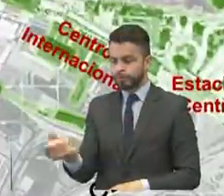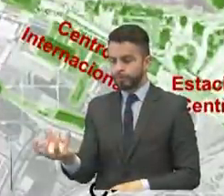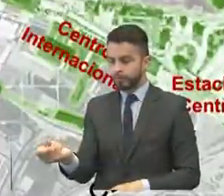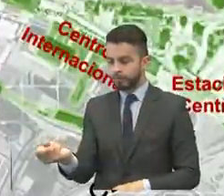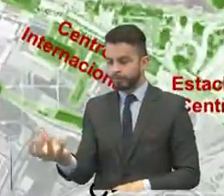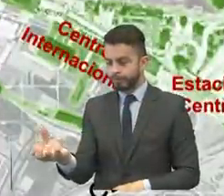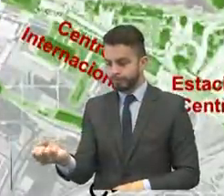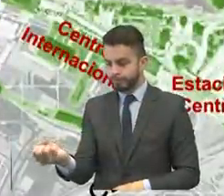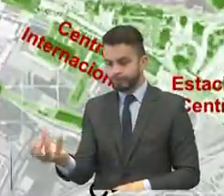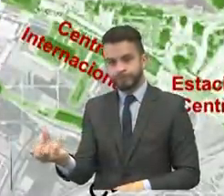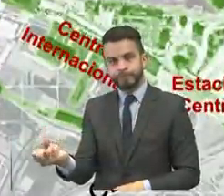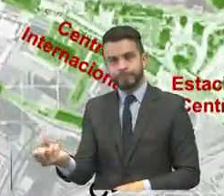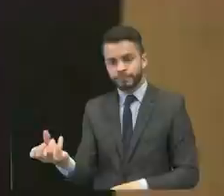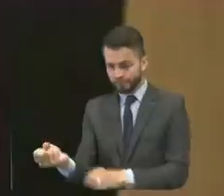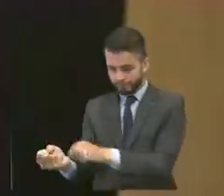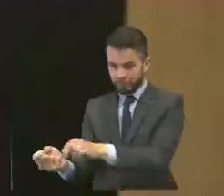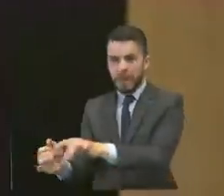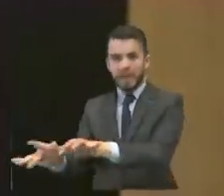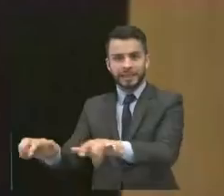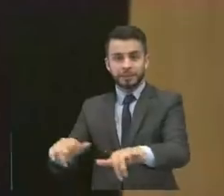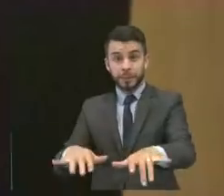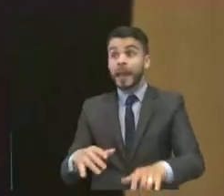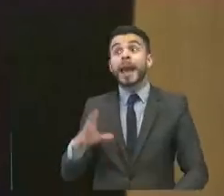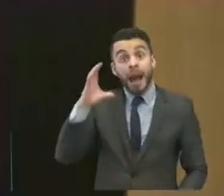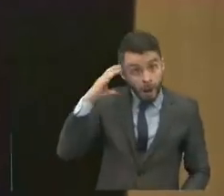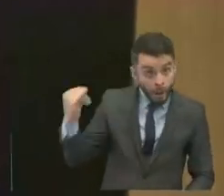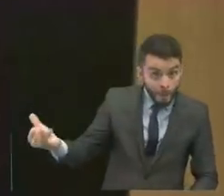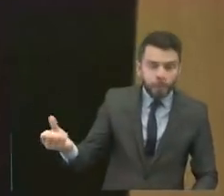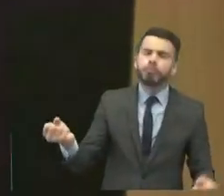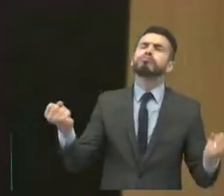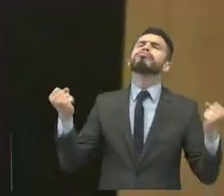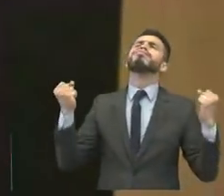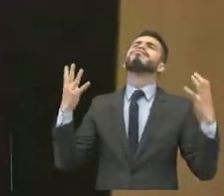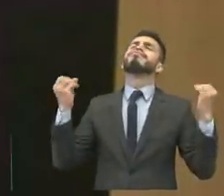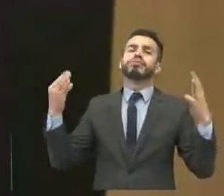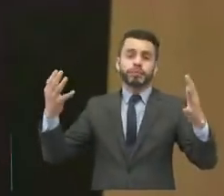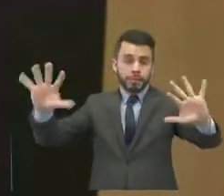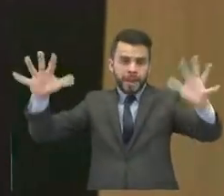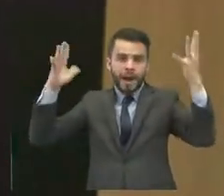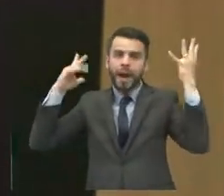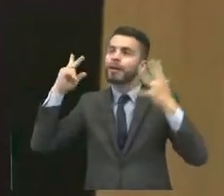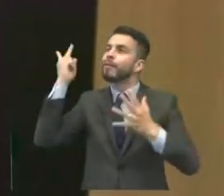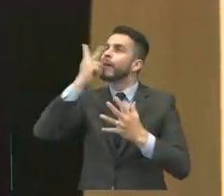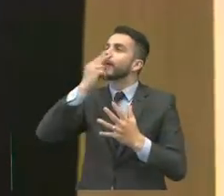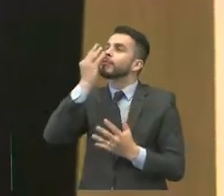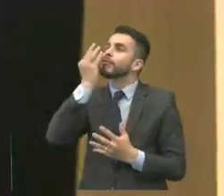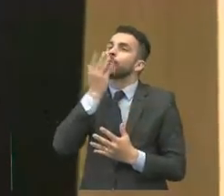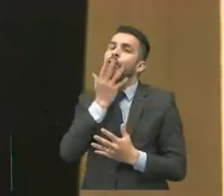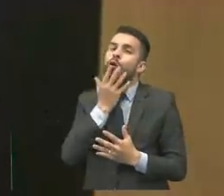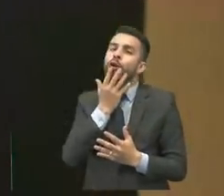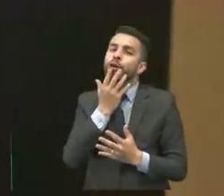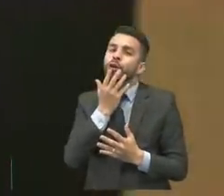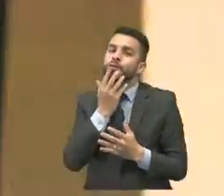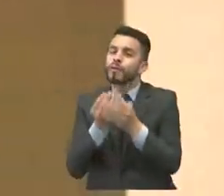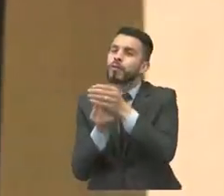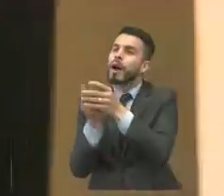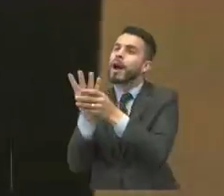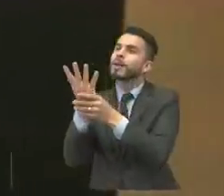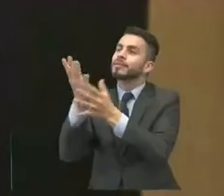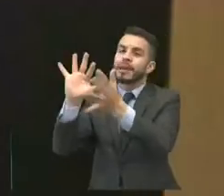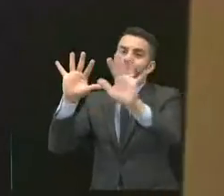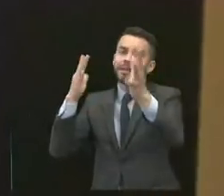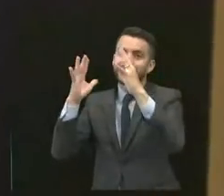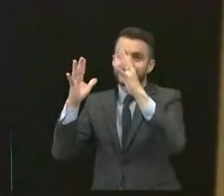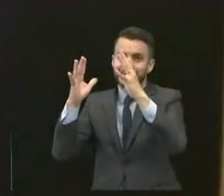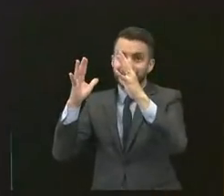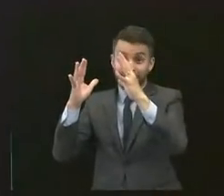Ese tramo ya es bastante verde, es realmente el verde del corredor verde está en ese